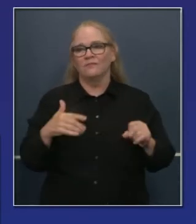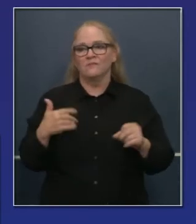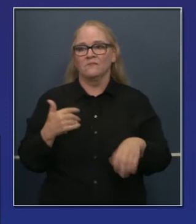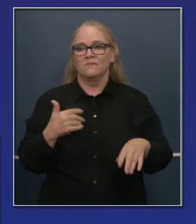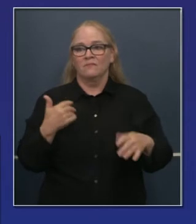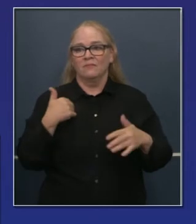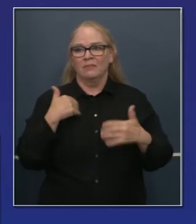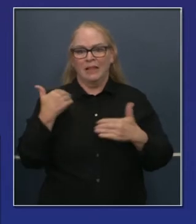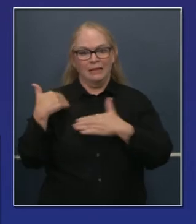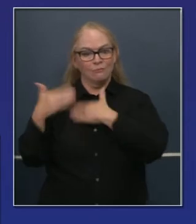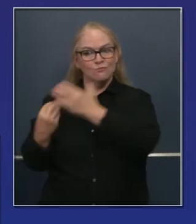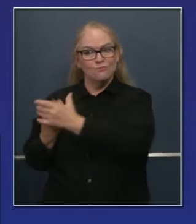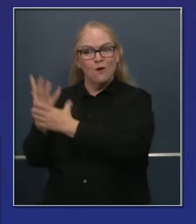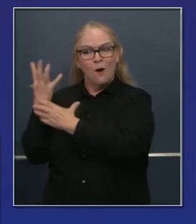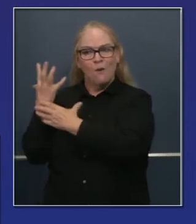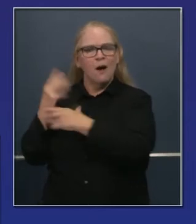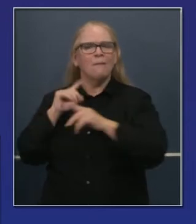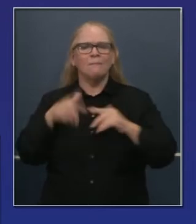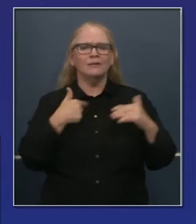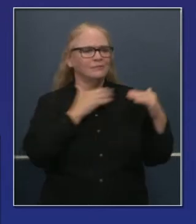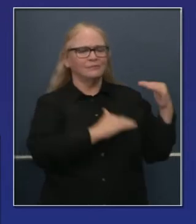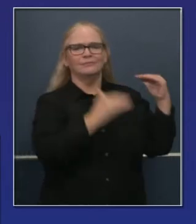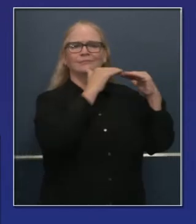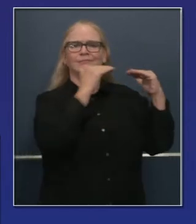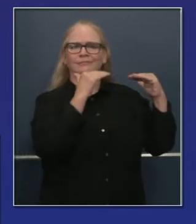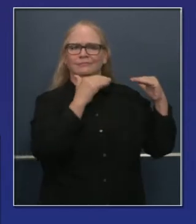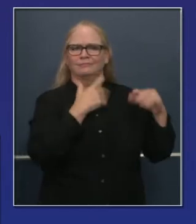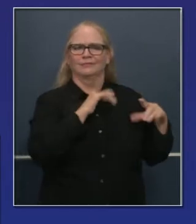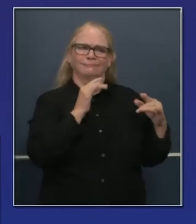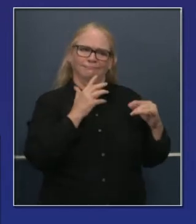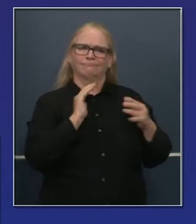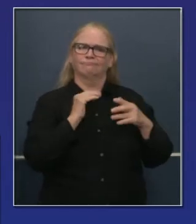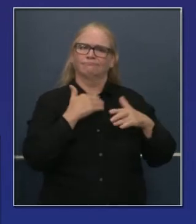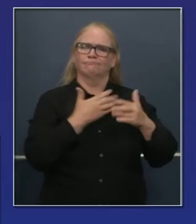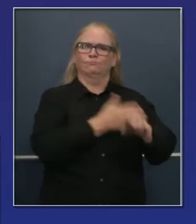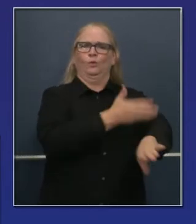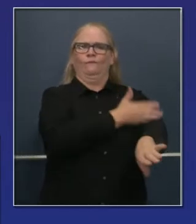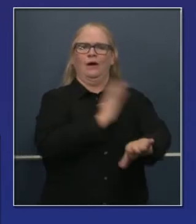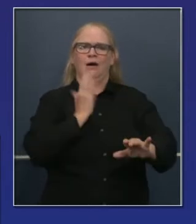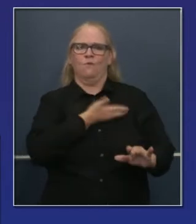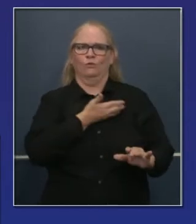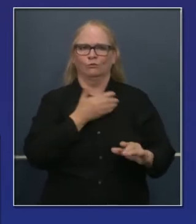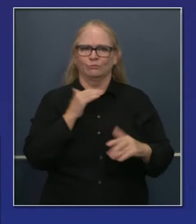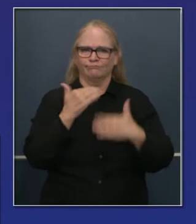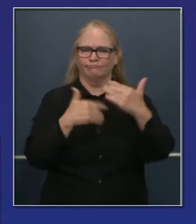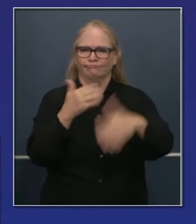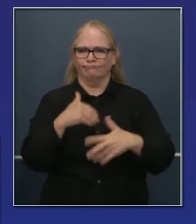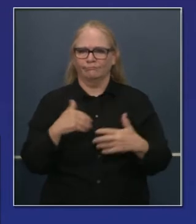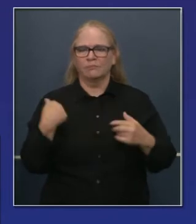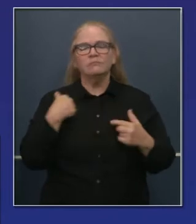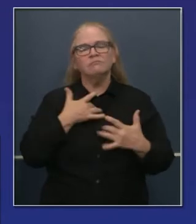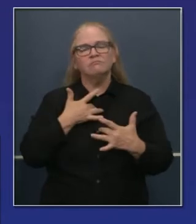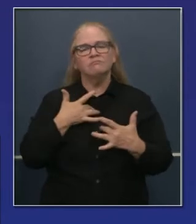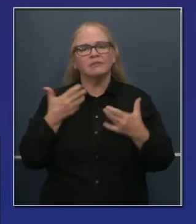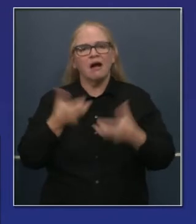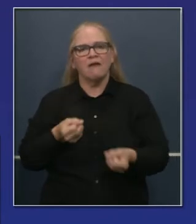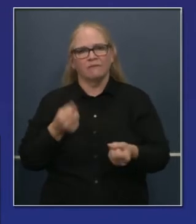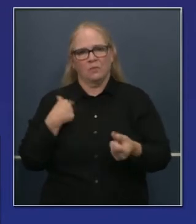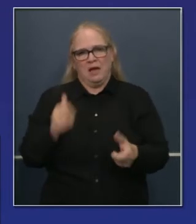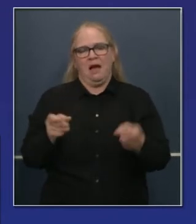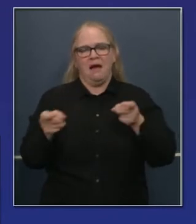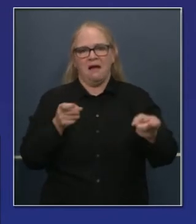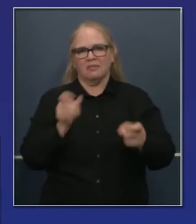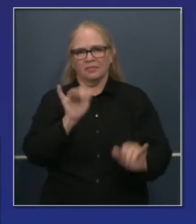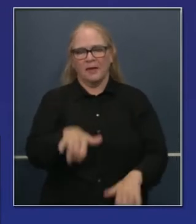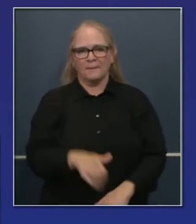mejorar la tecnología nuestros avances tienen que también proceder en ese campo y estoy confiado en esa capacidad